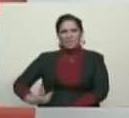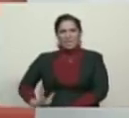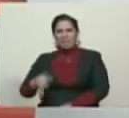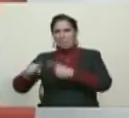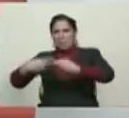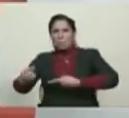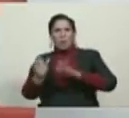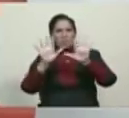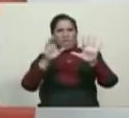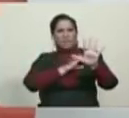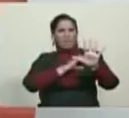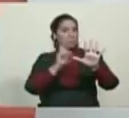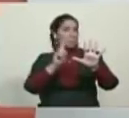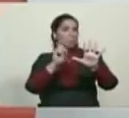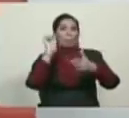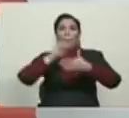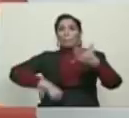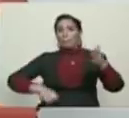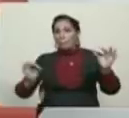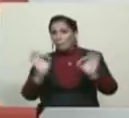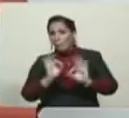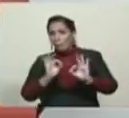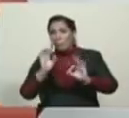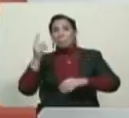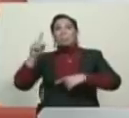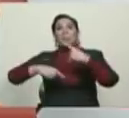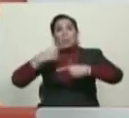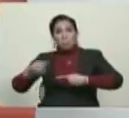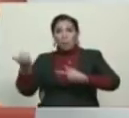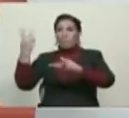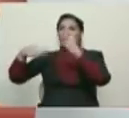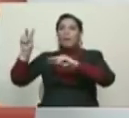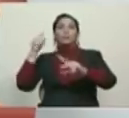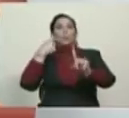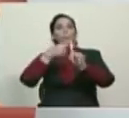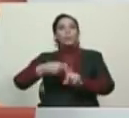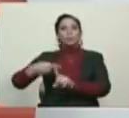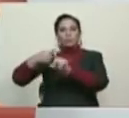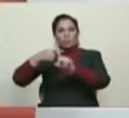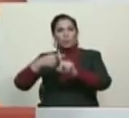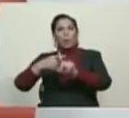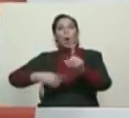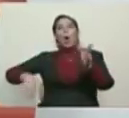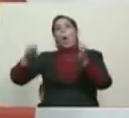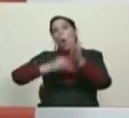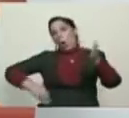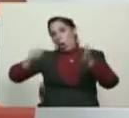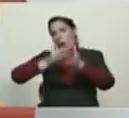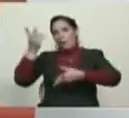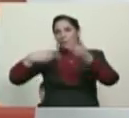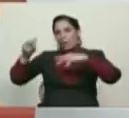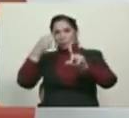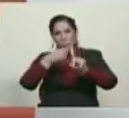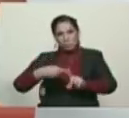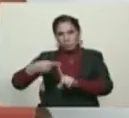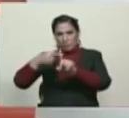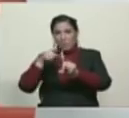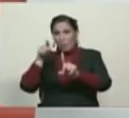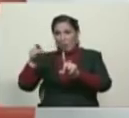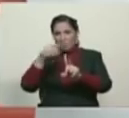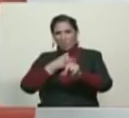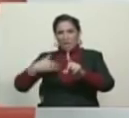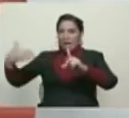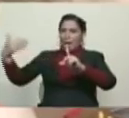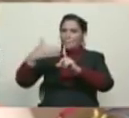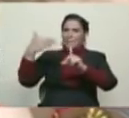nada. Después vinieron los falsos positivos y van a seguir viniendo falsos positivos. Ellos nos están amenazando para